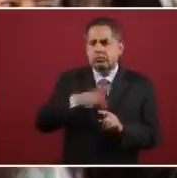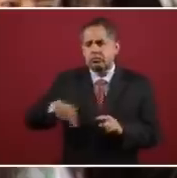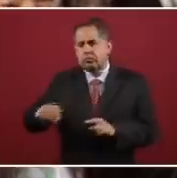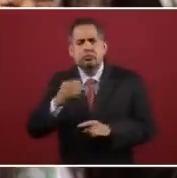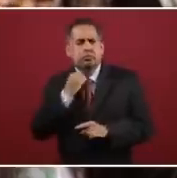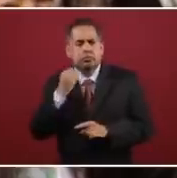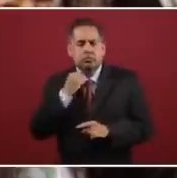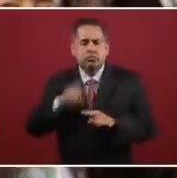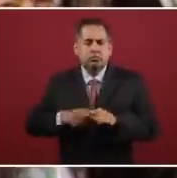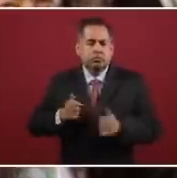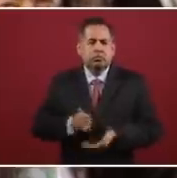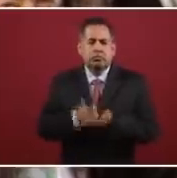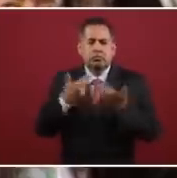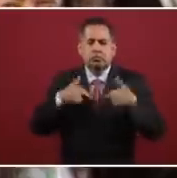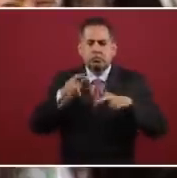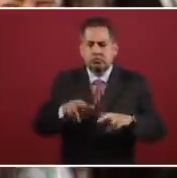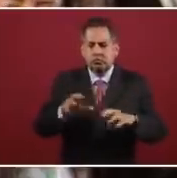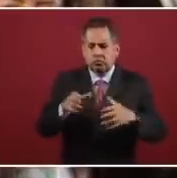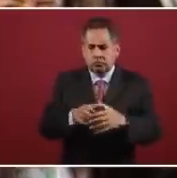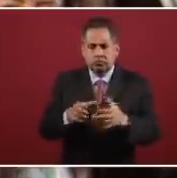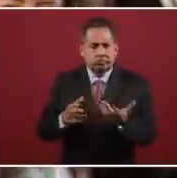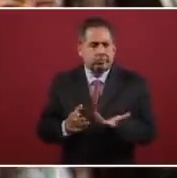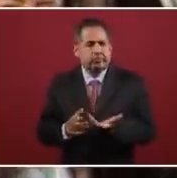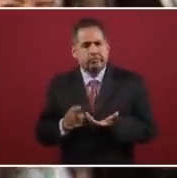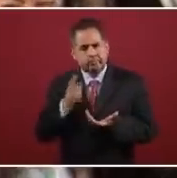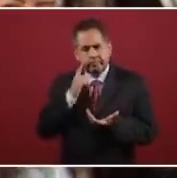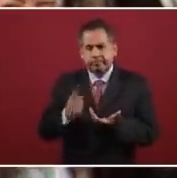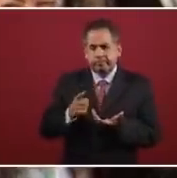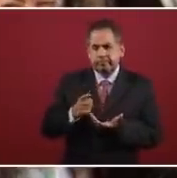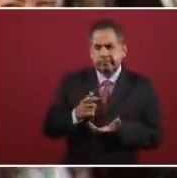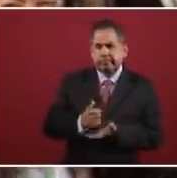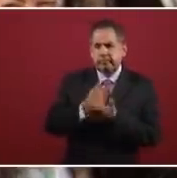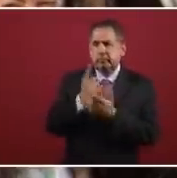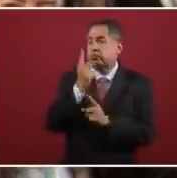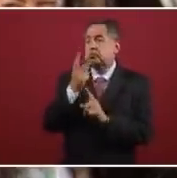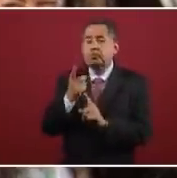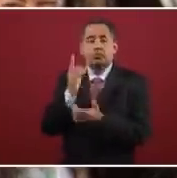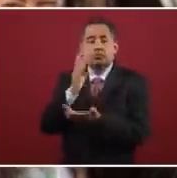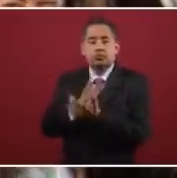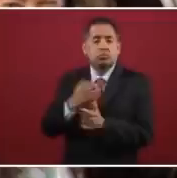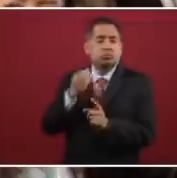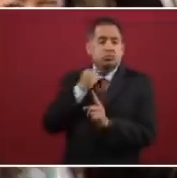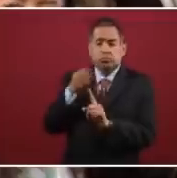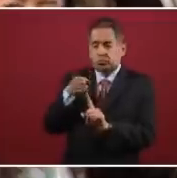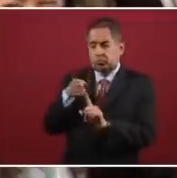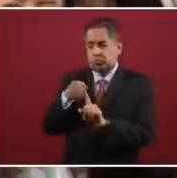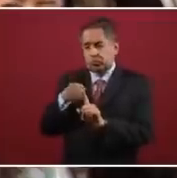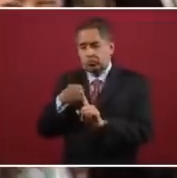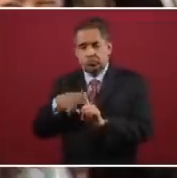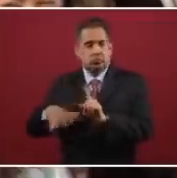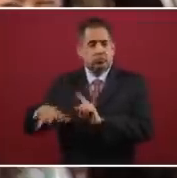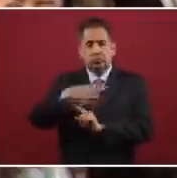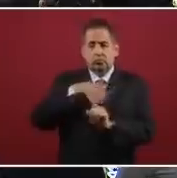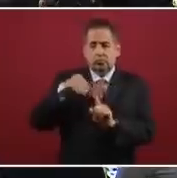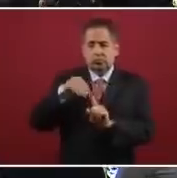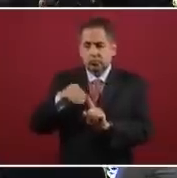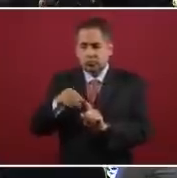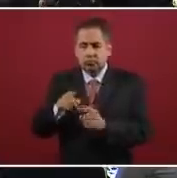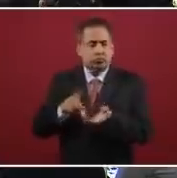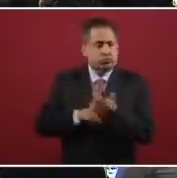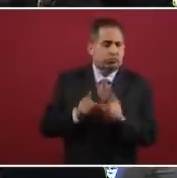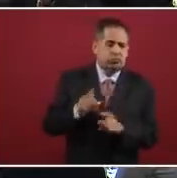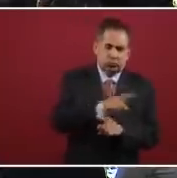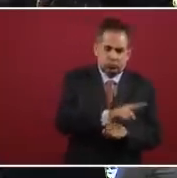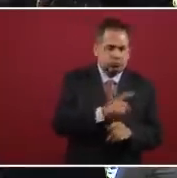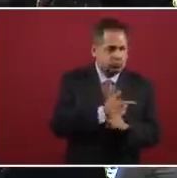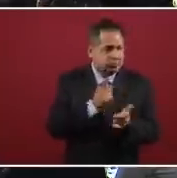que lo represente y que no se haga ese cuello de botella de un solo abogado y varios funcionarios, varios compañeros policías que están metidos